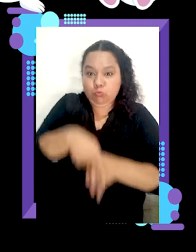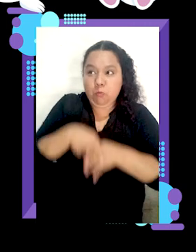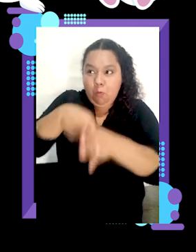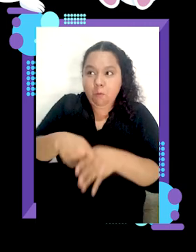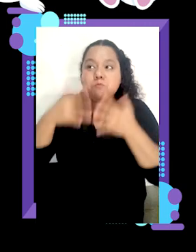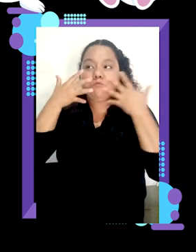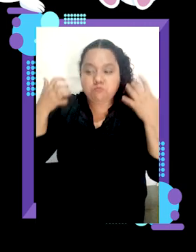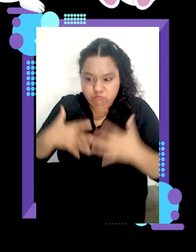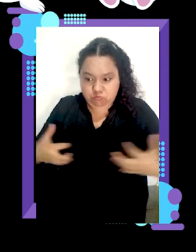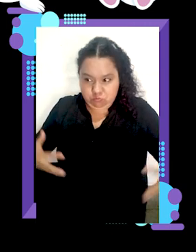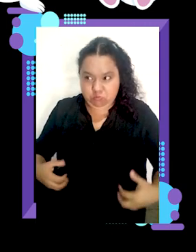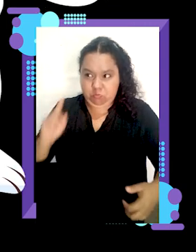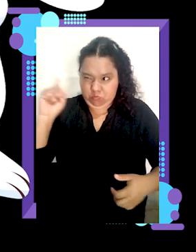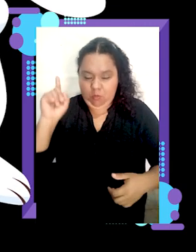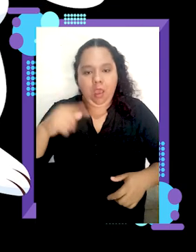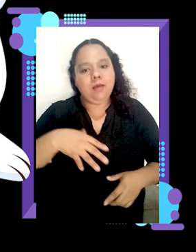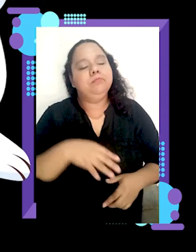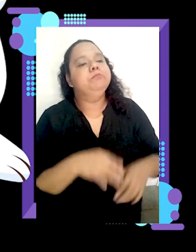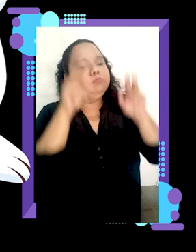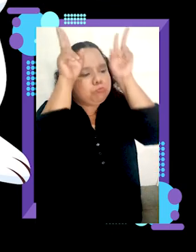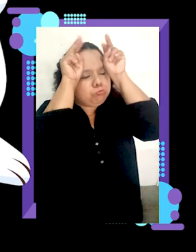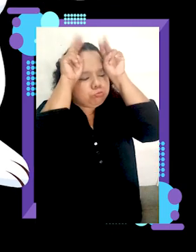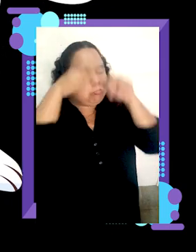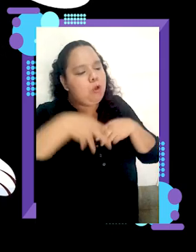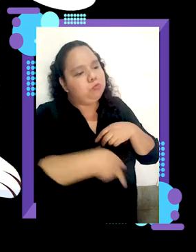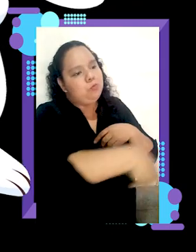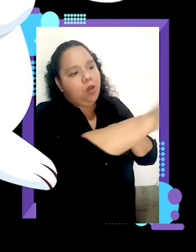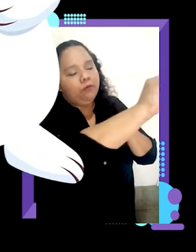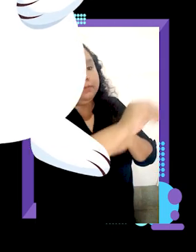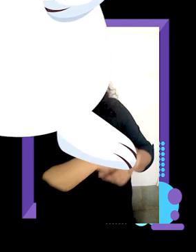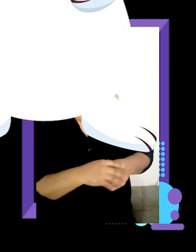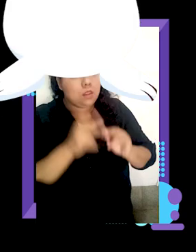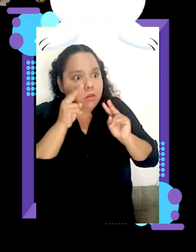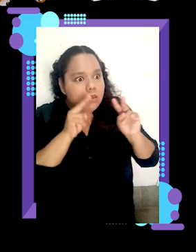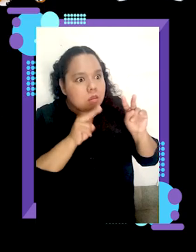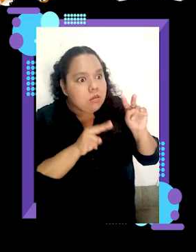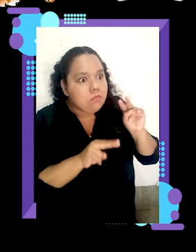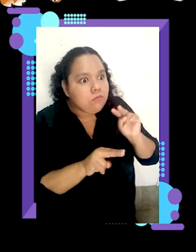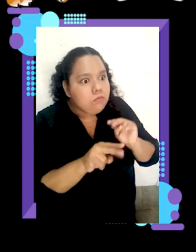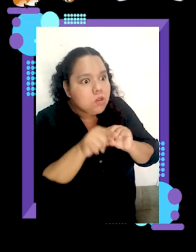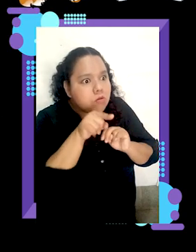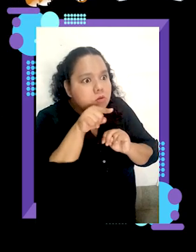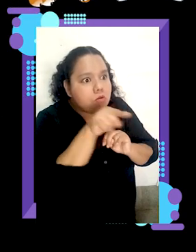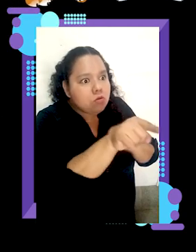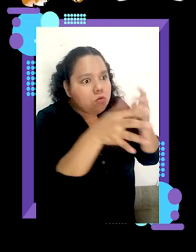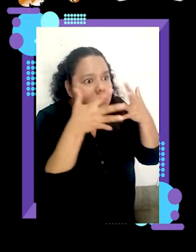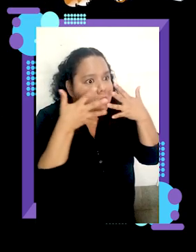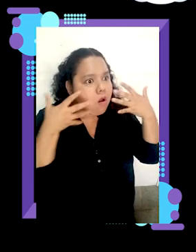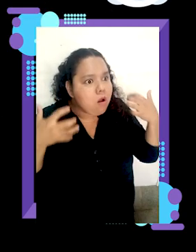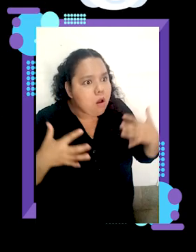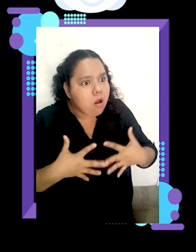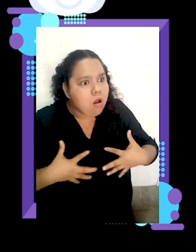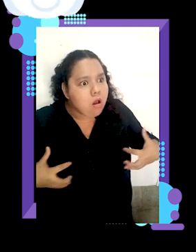caballo tigre. Y se fue. ¿Saben qué hizo tío conejo? Cuando vio que el tigre se estaba acercando,